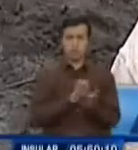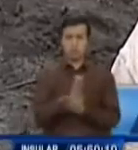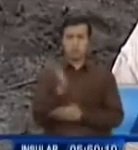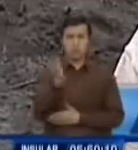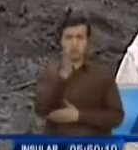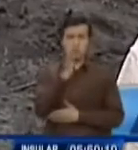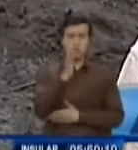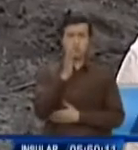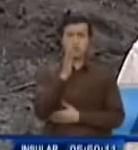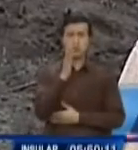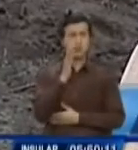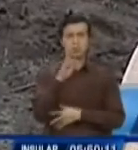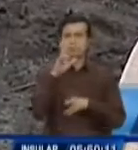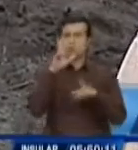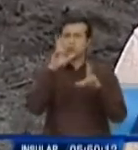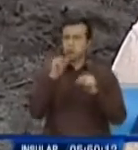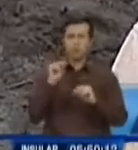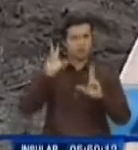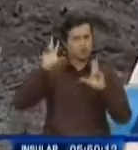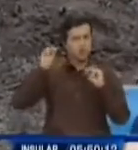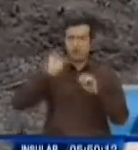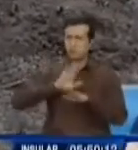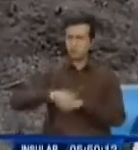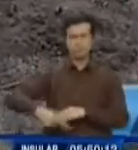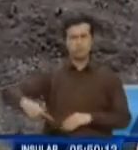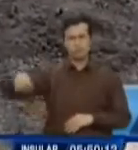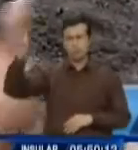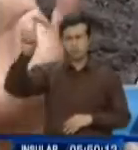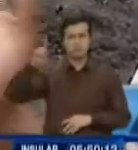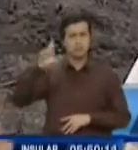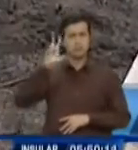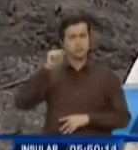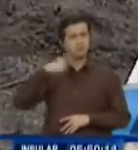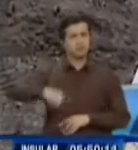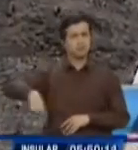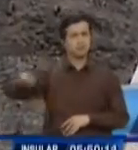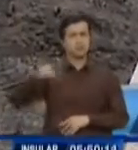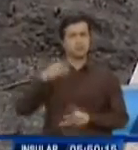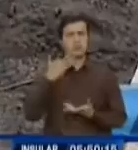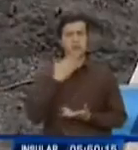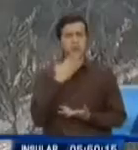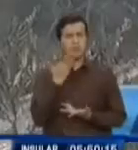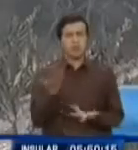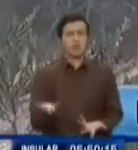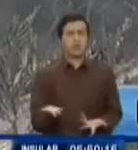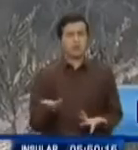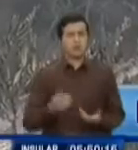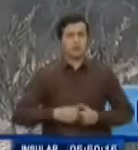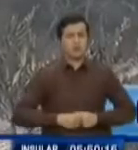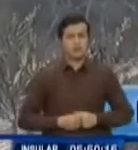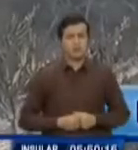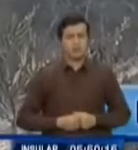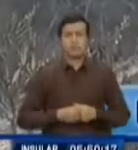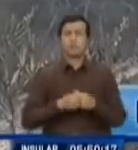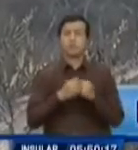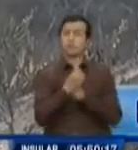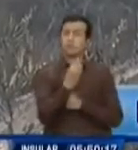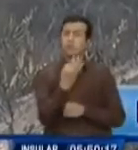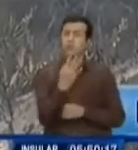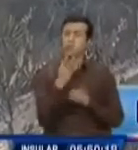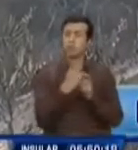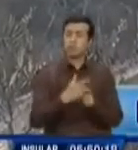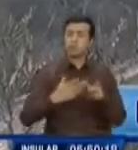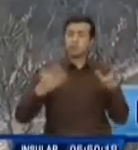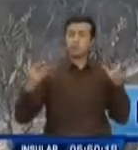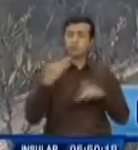nuestra propiedad, no permitió el ingreso y poder totalmente esto apagar el fuego. El número total de hectáreas destruidas